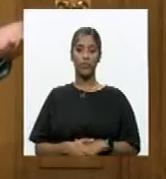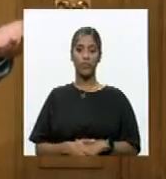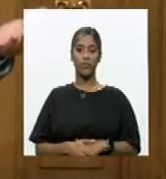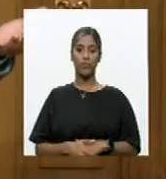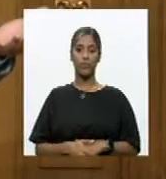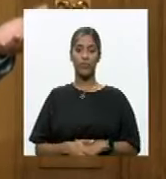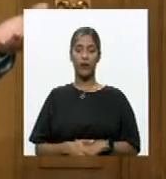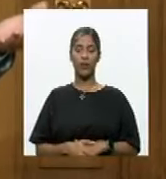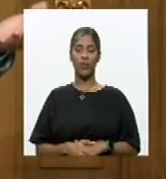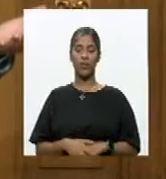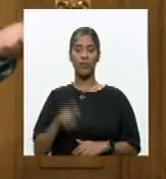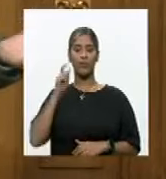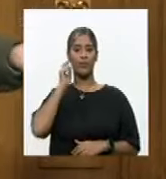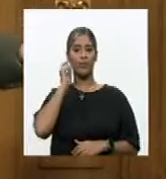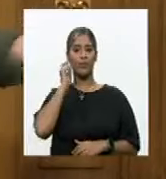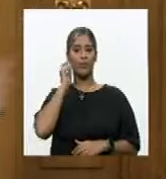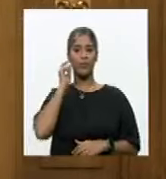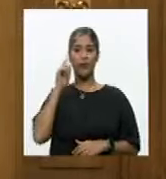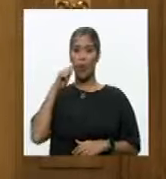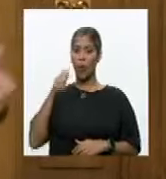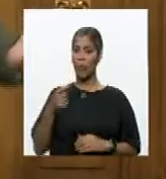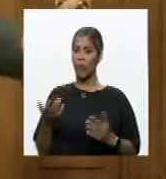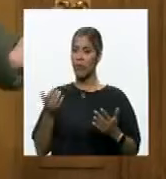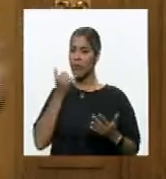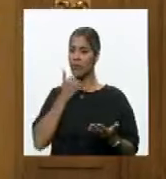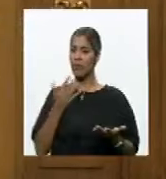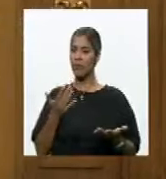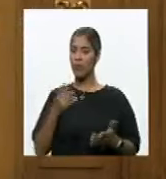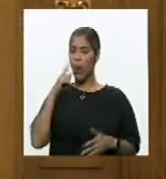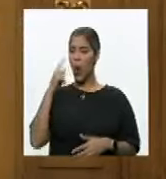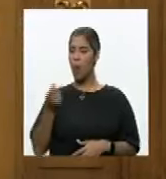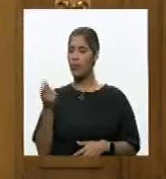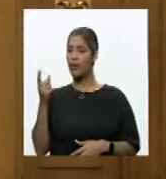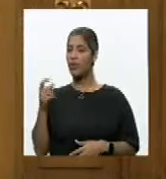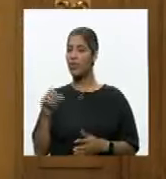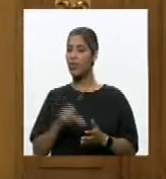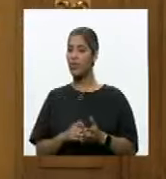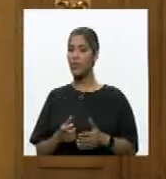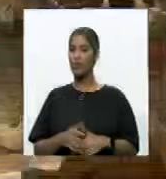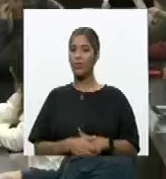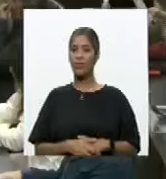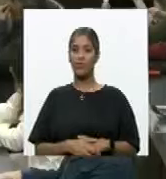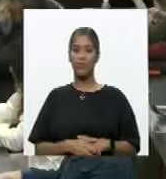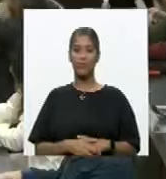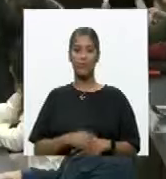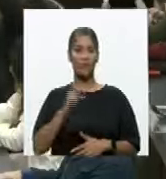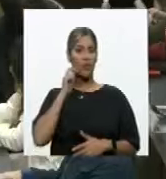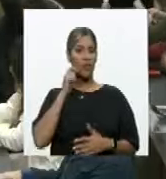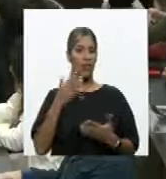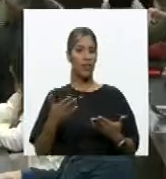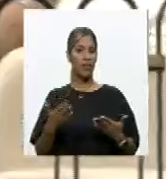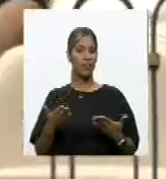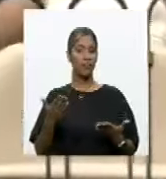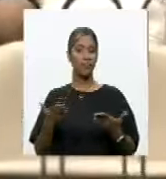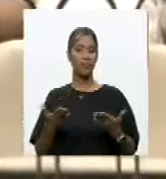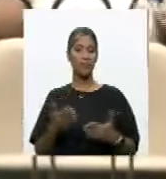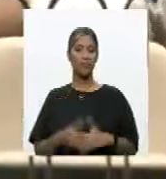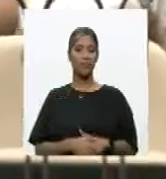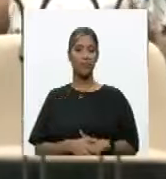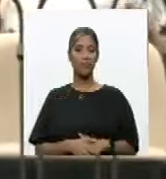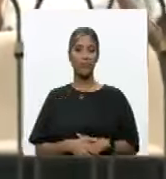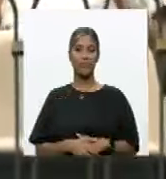los hombres? ¿Qué pasa? ¿Dónde están los hombres? ¿Y las mujeres? ¿Viste?